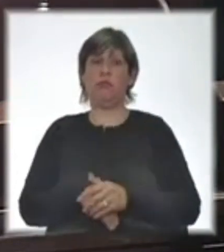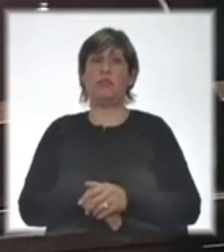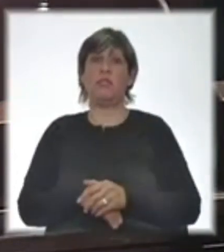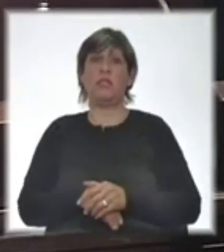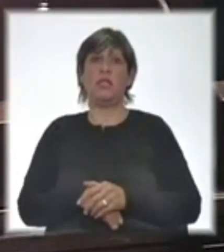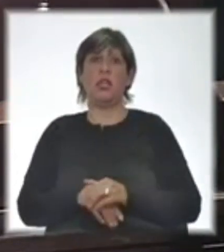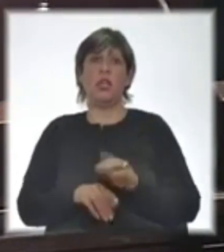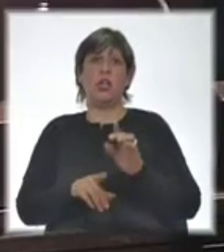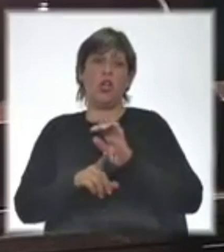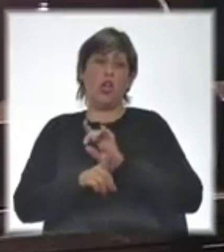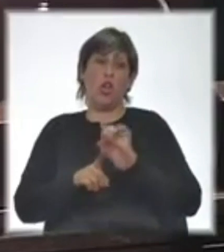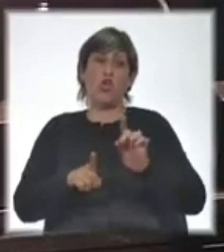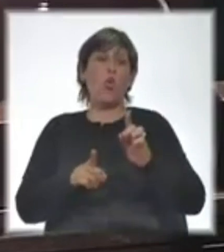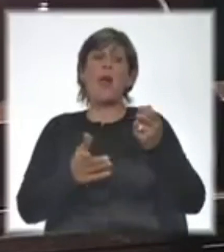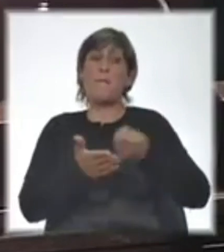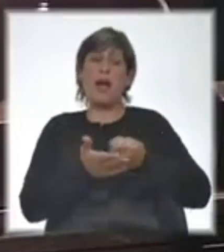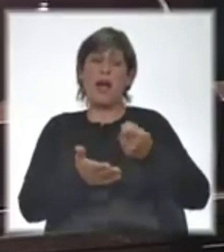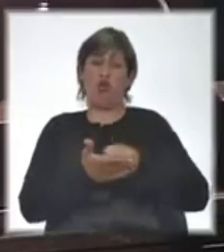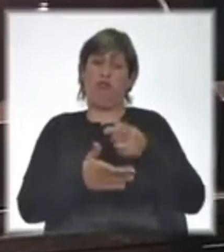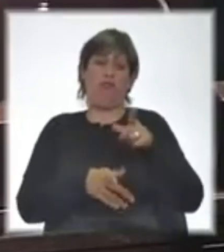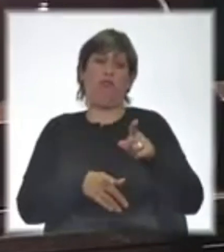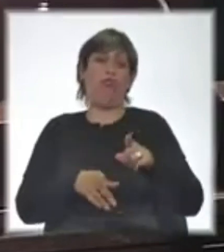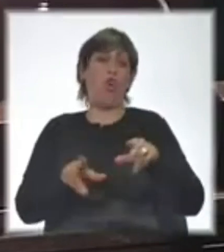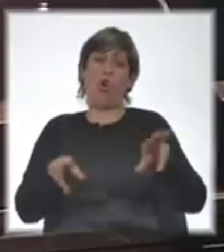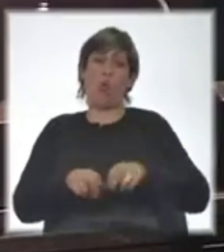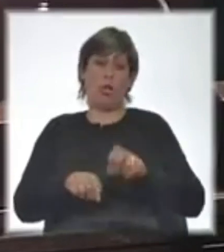No hay remuneración de UPM.